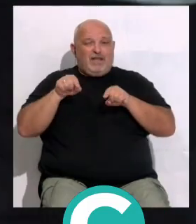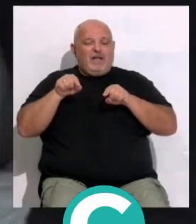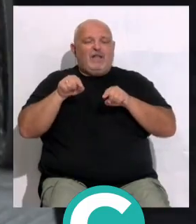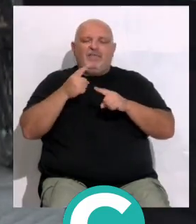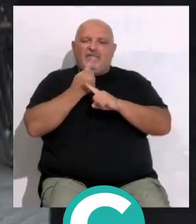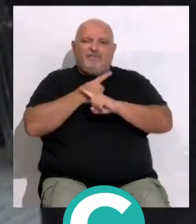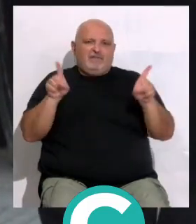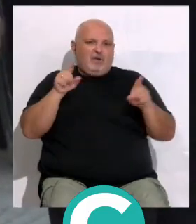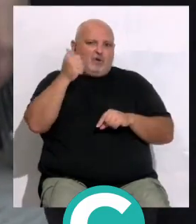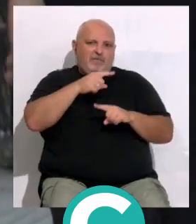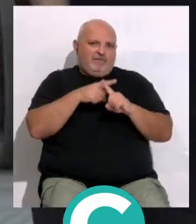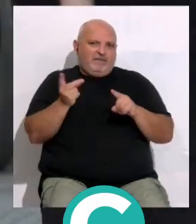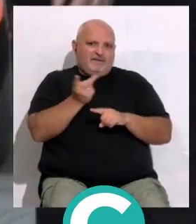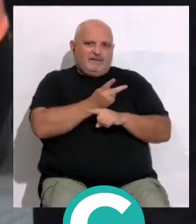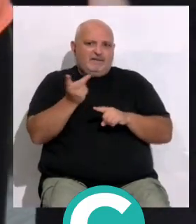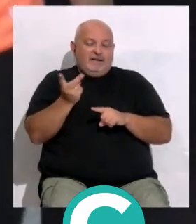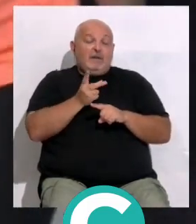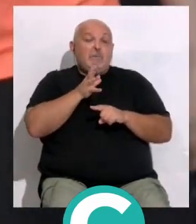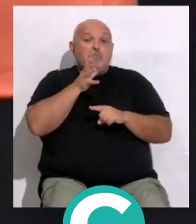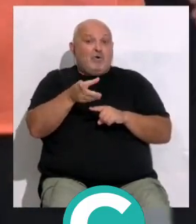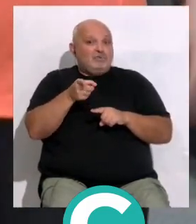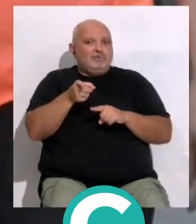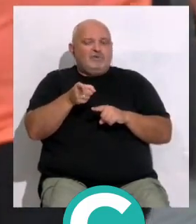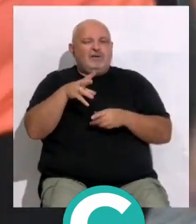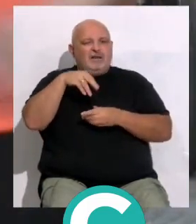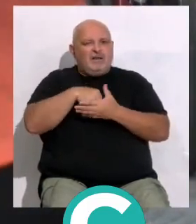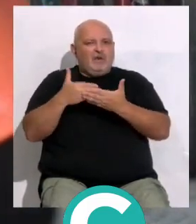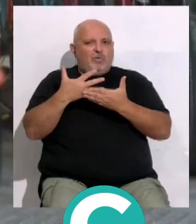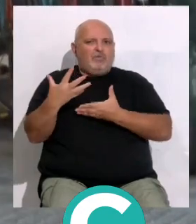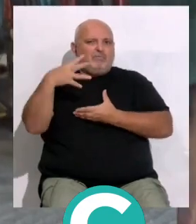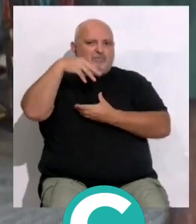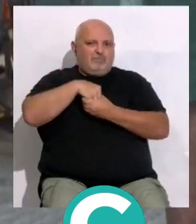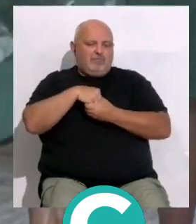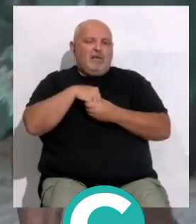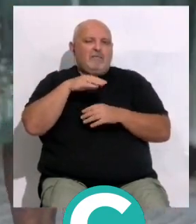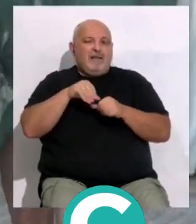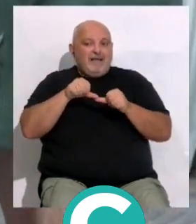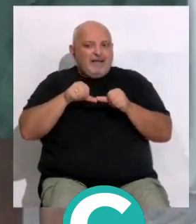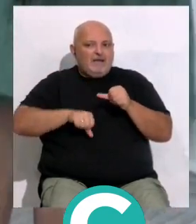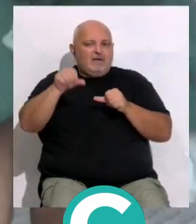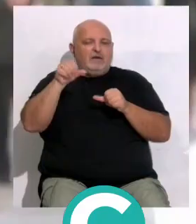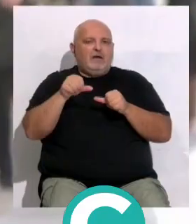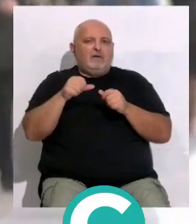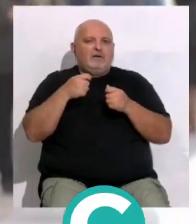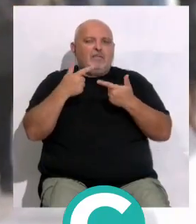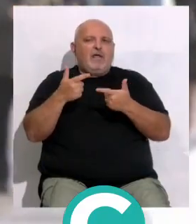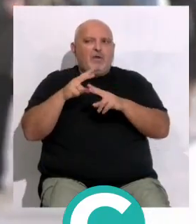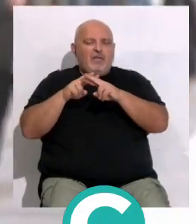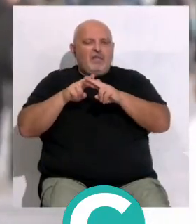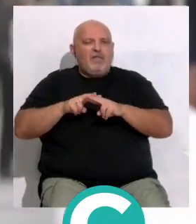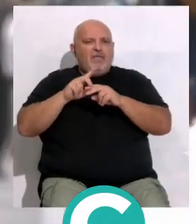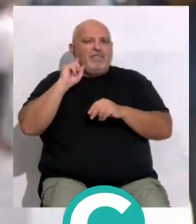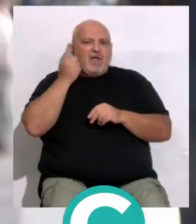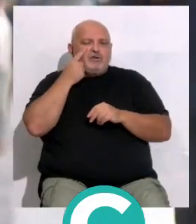muy diferentes a los de los hombres, y eso debe incluirse en los estudios de investigación para que de ellos se derive un diagnóstico